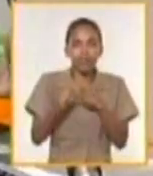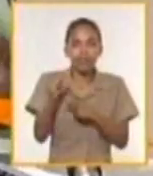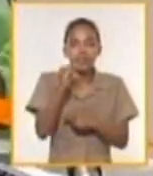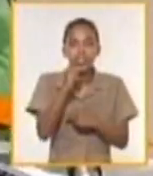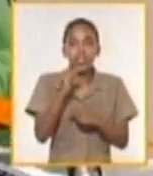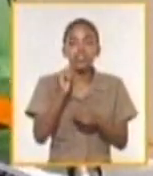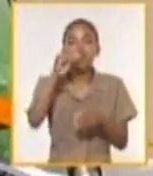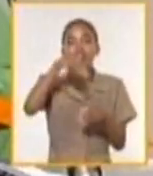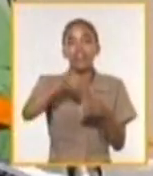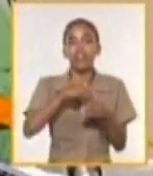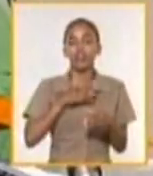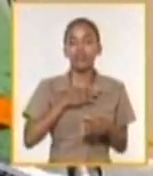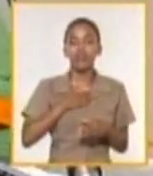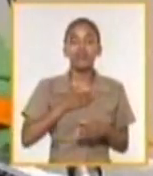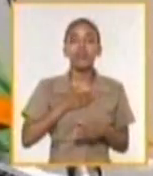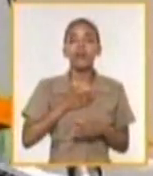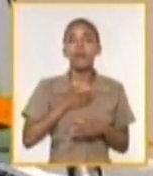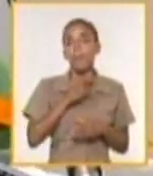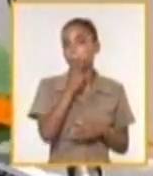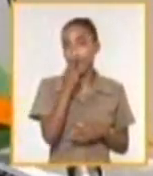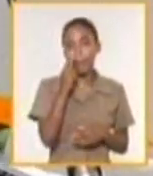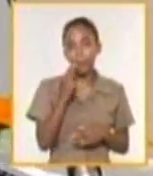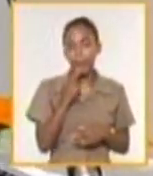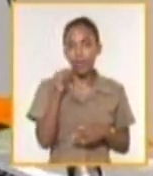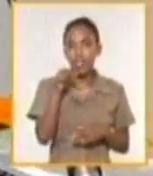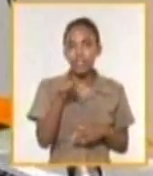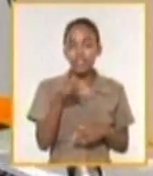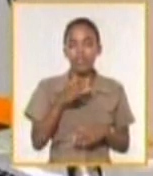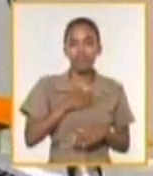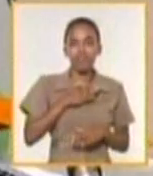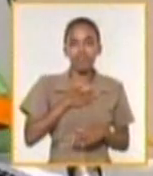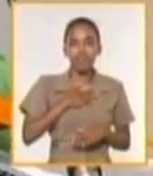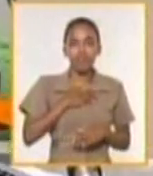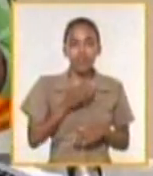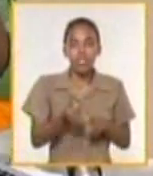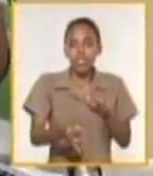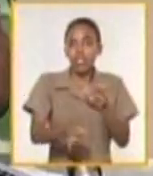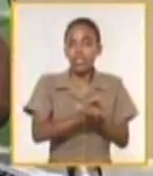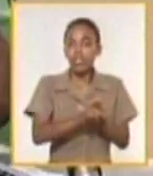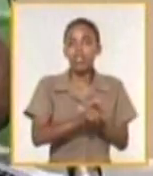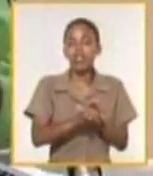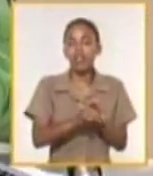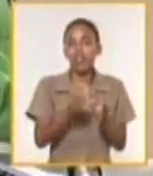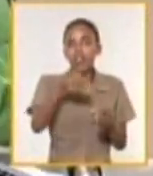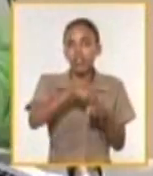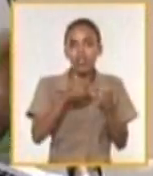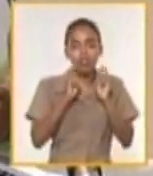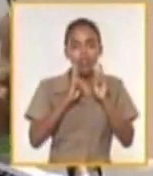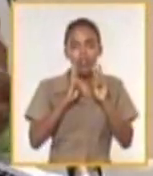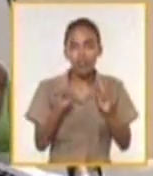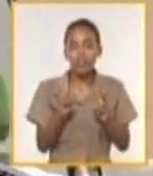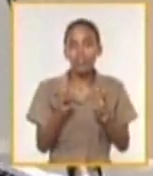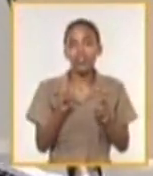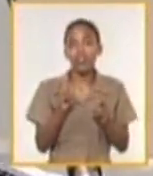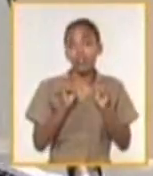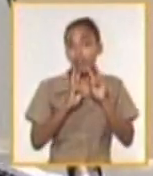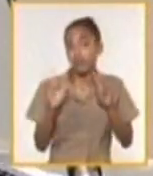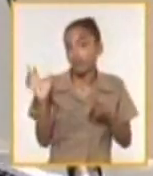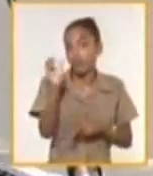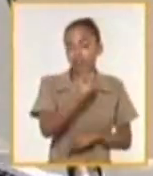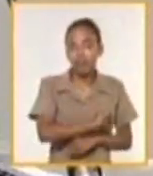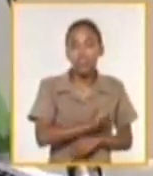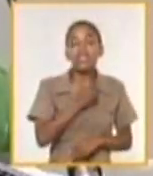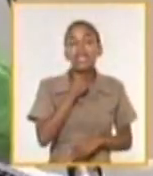Martí. Martí está en Jar en su propia vida, en toda su vida. No